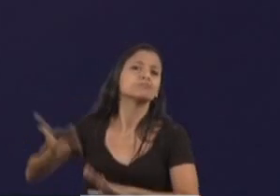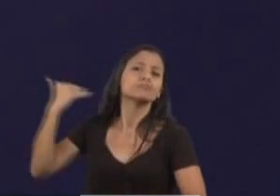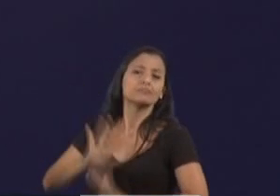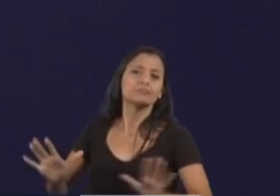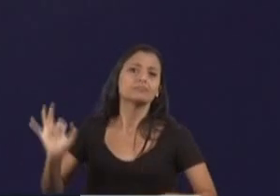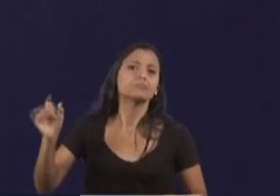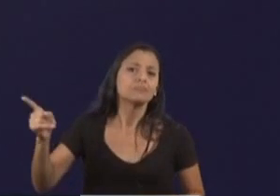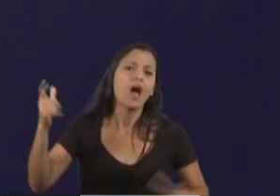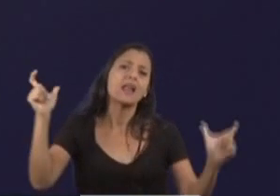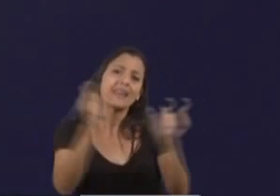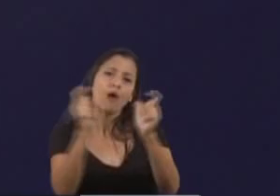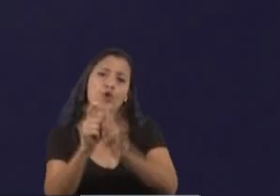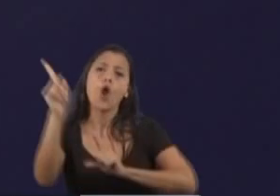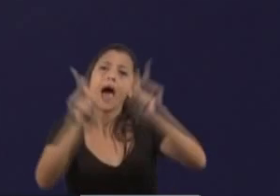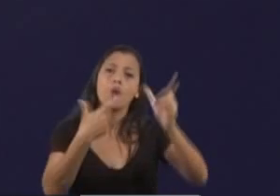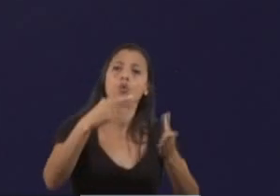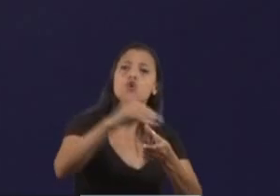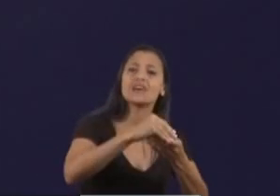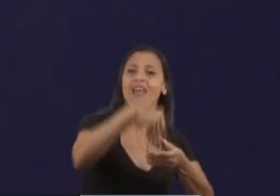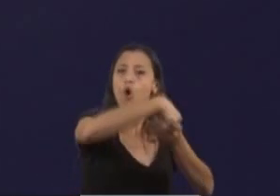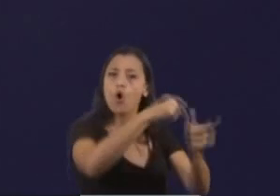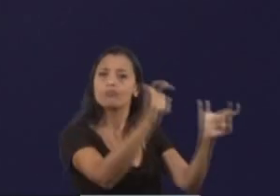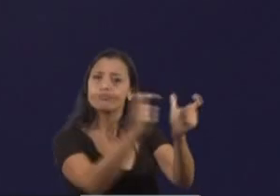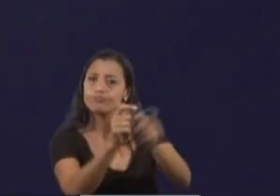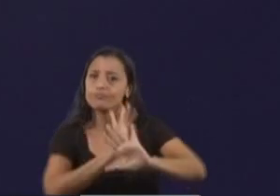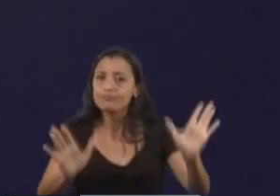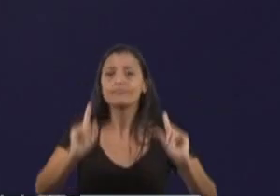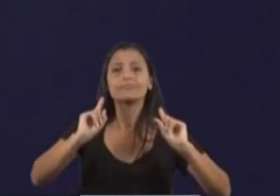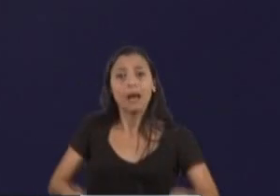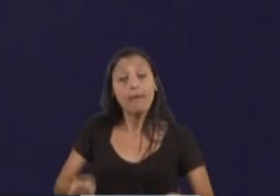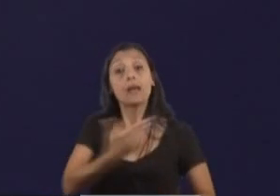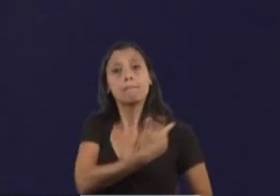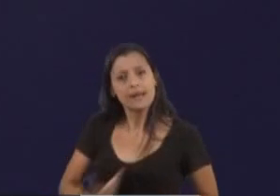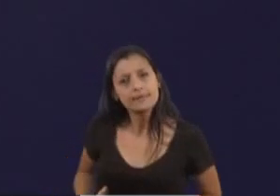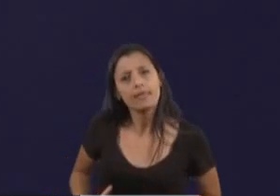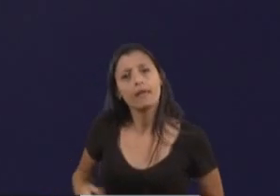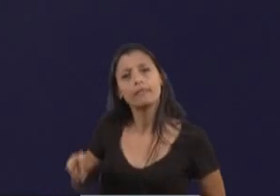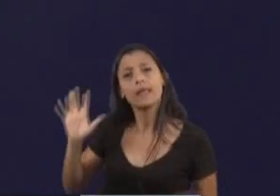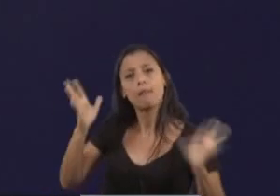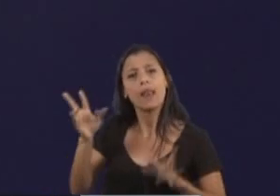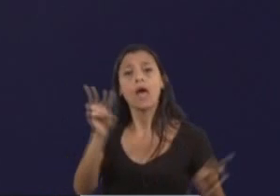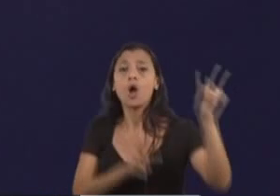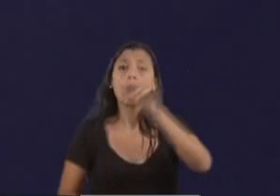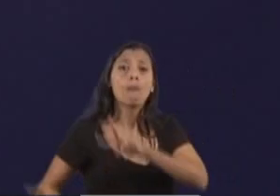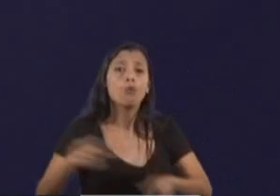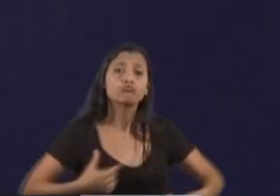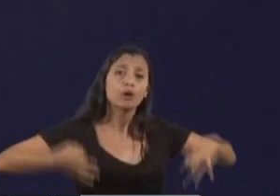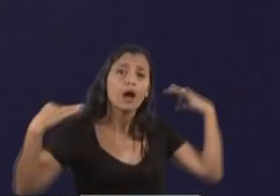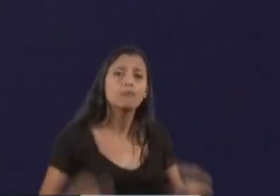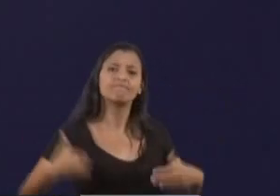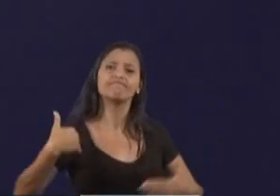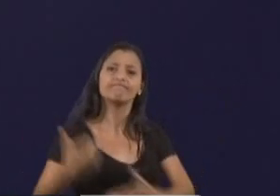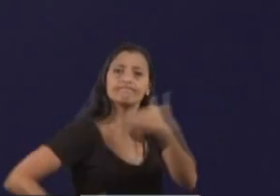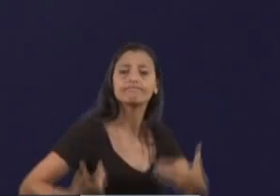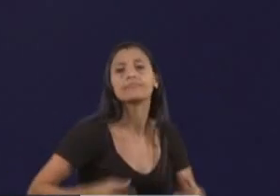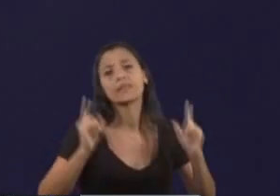entiendo que había tenido reuniones con algunos senadores, y entiendo también que el presidente, en búsqueda de la celeridad y de que efectivamente